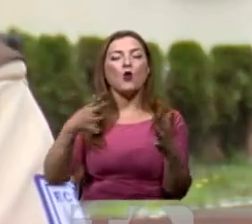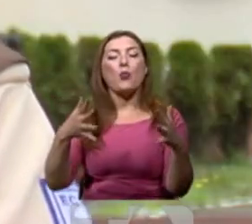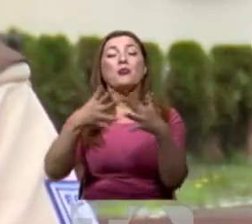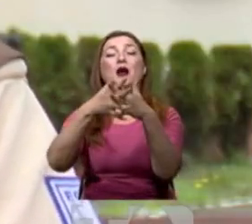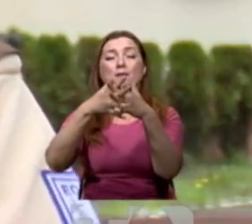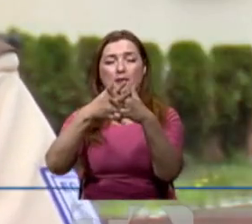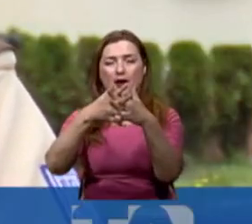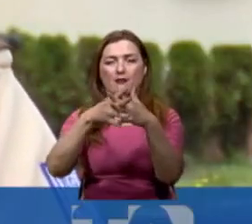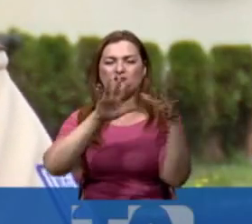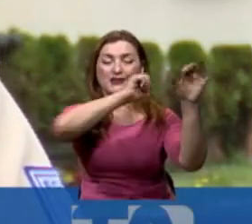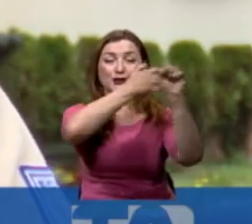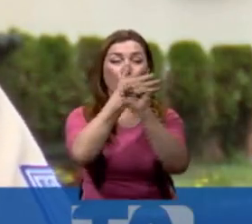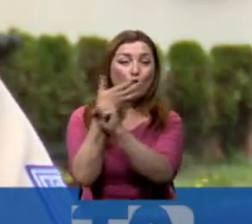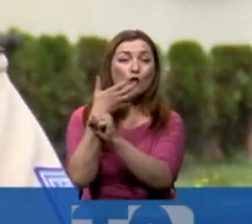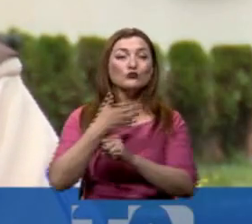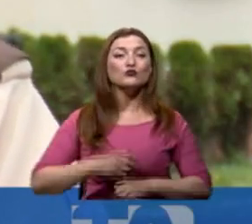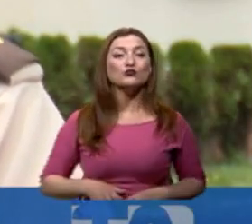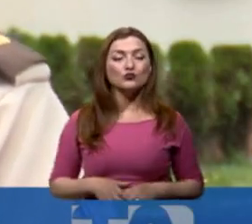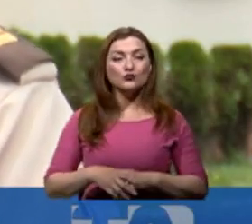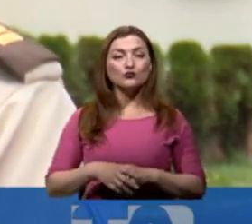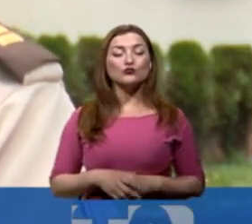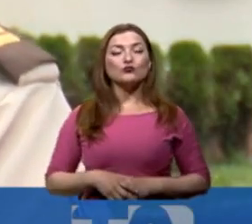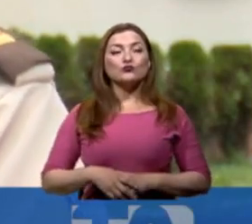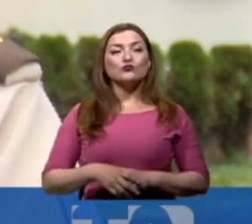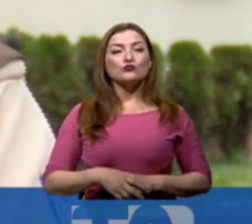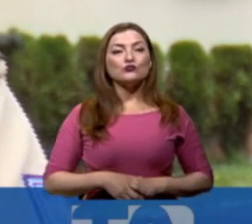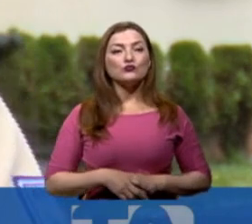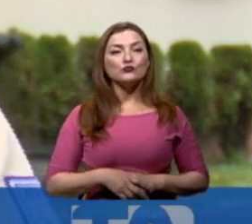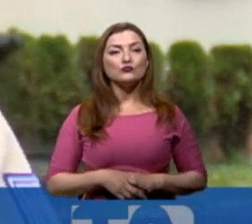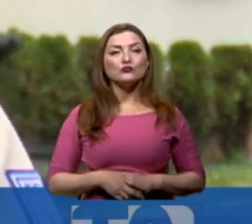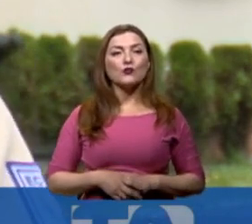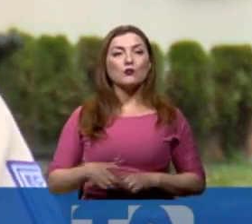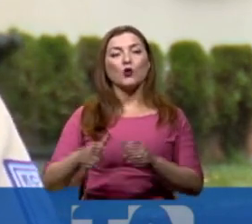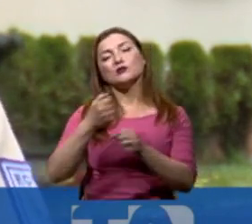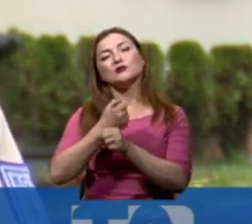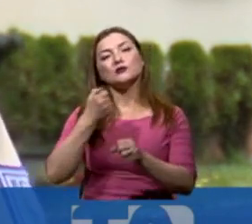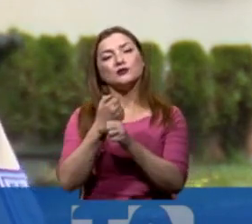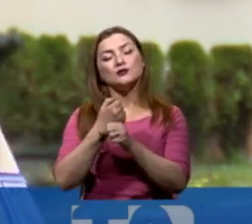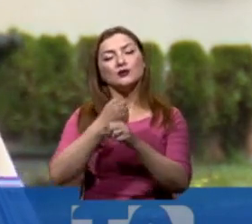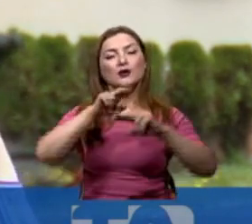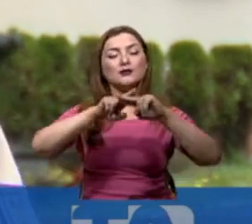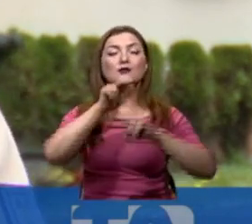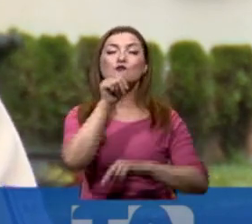Estos delincuentes les contactan a las personas que trabajan con taxis,